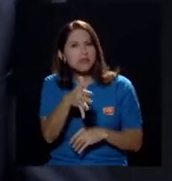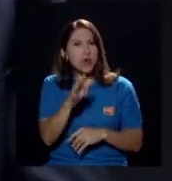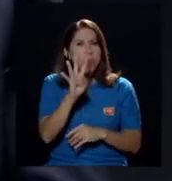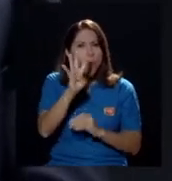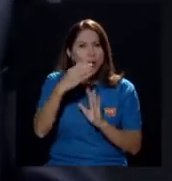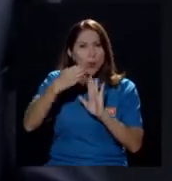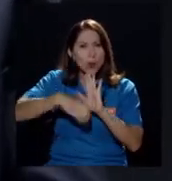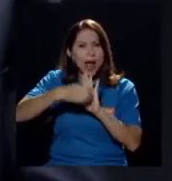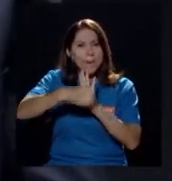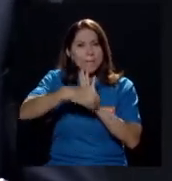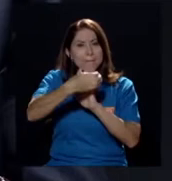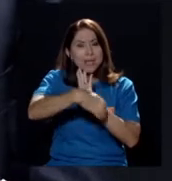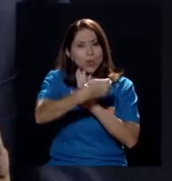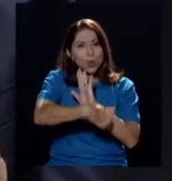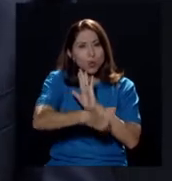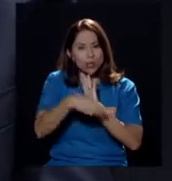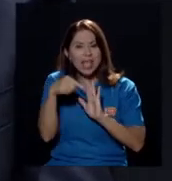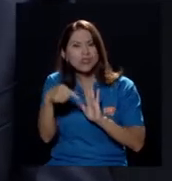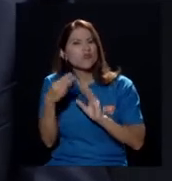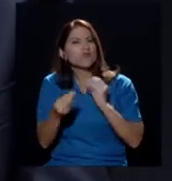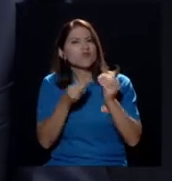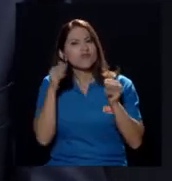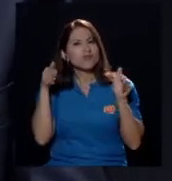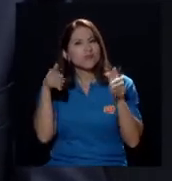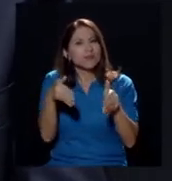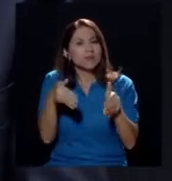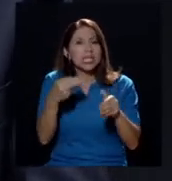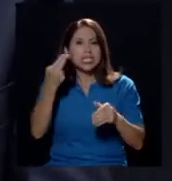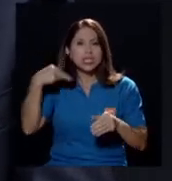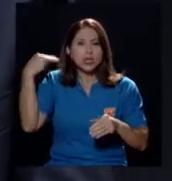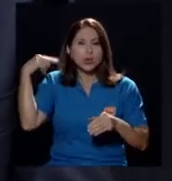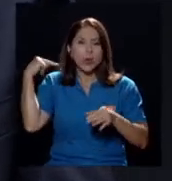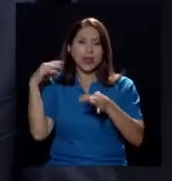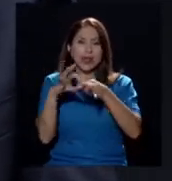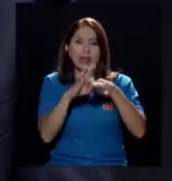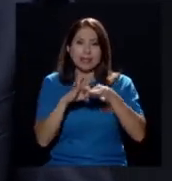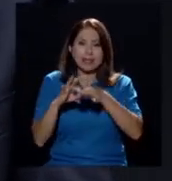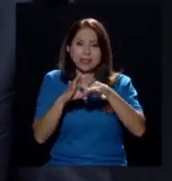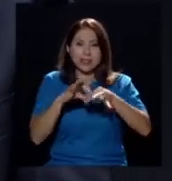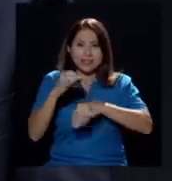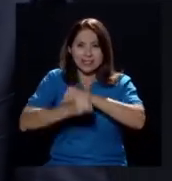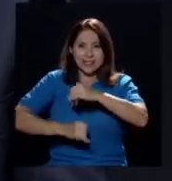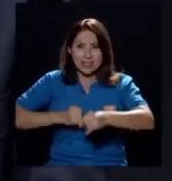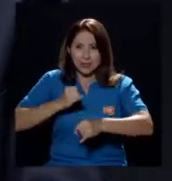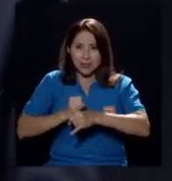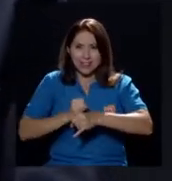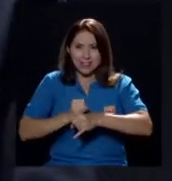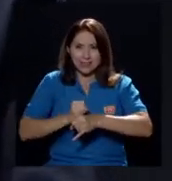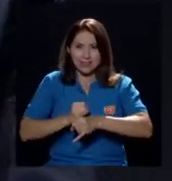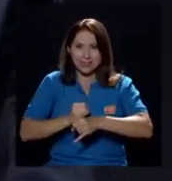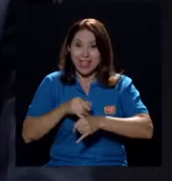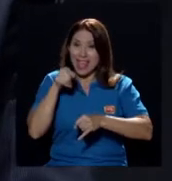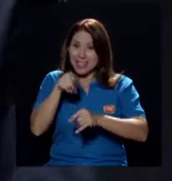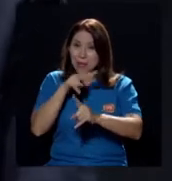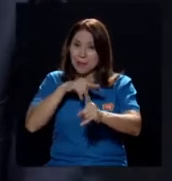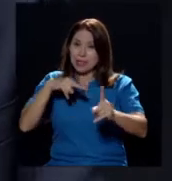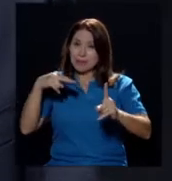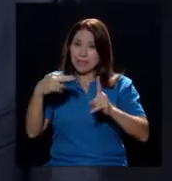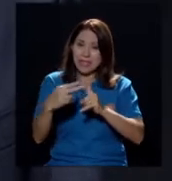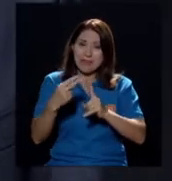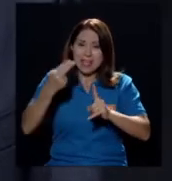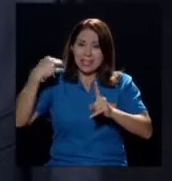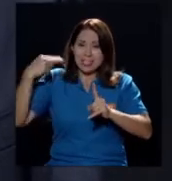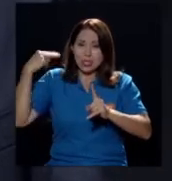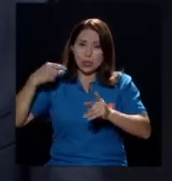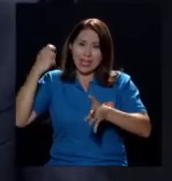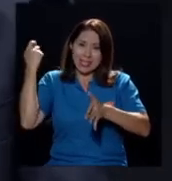que están muy centrados en la historia de las relaciones internacionales digamos que esa perspectiva estrictamente histórica